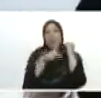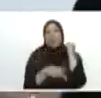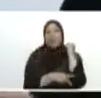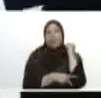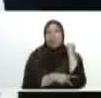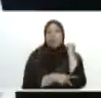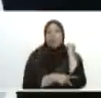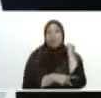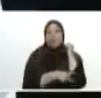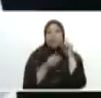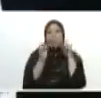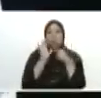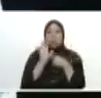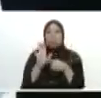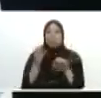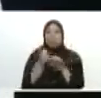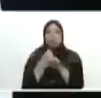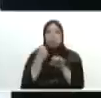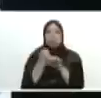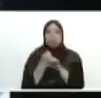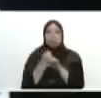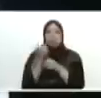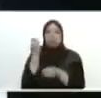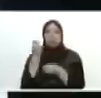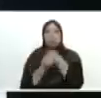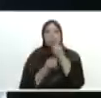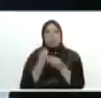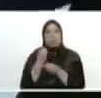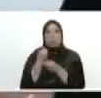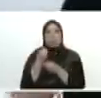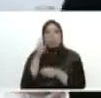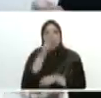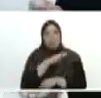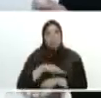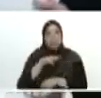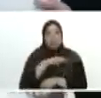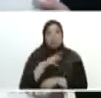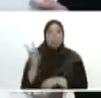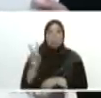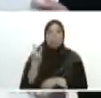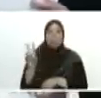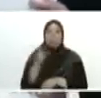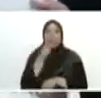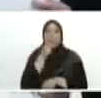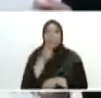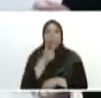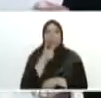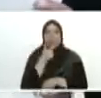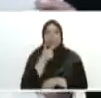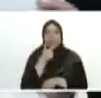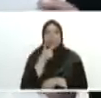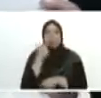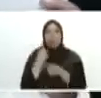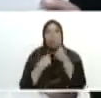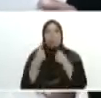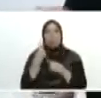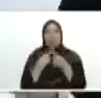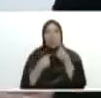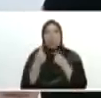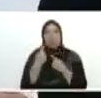la imagen se ha hecho desde la misión Venezuela bella basado en tejidos y colores